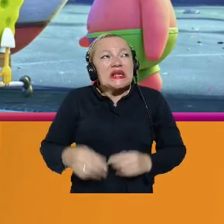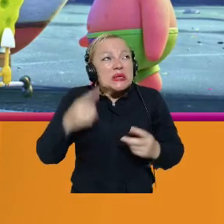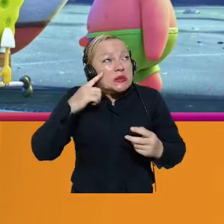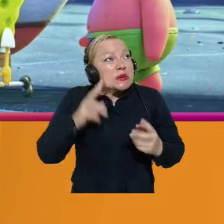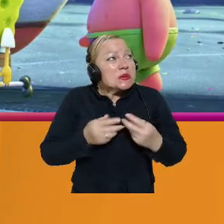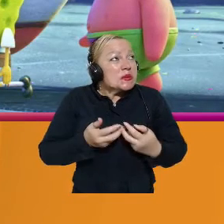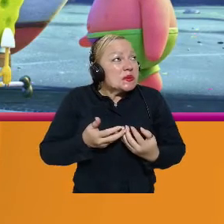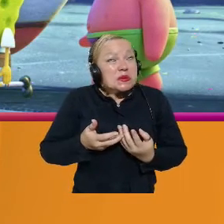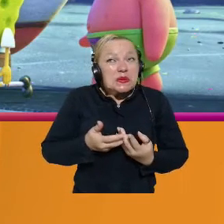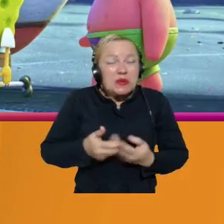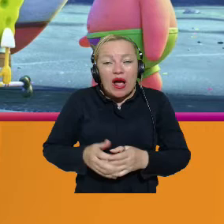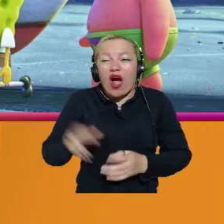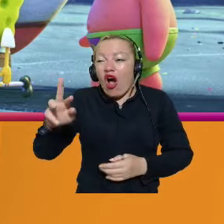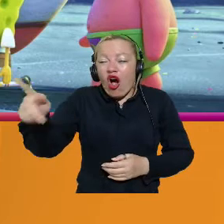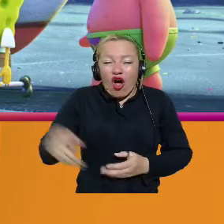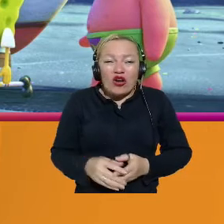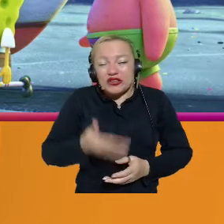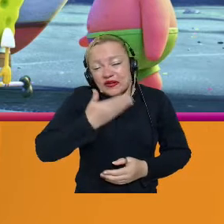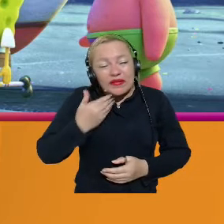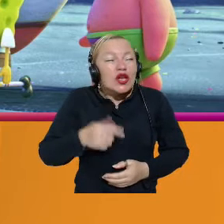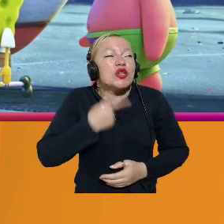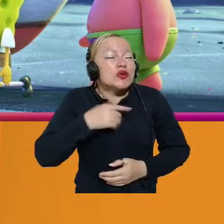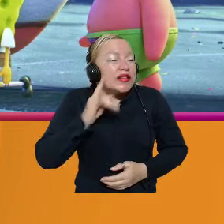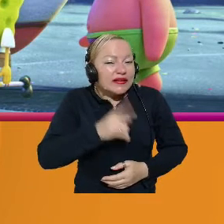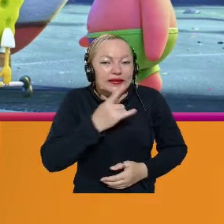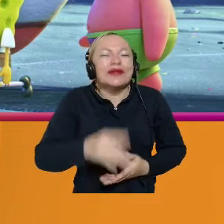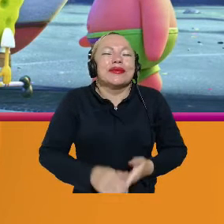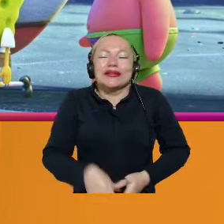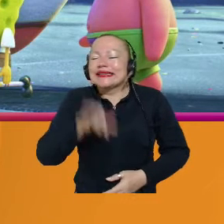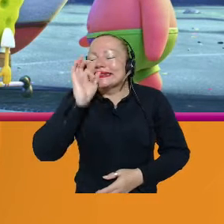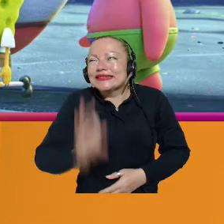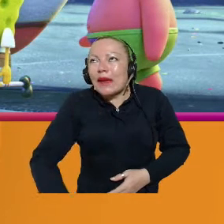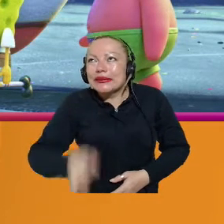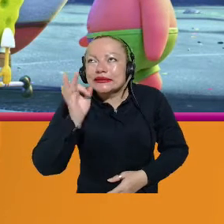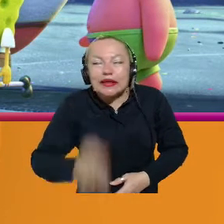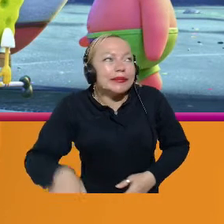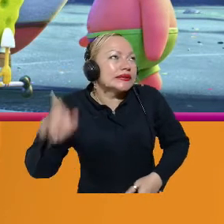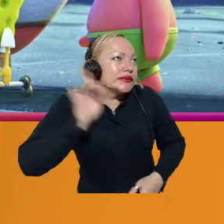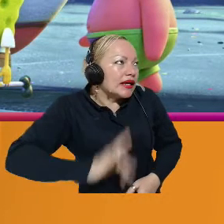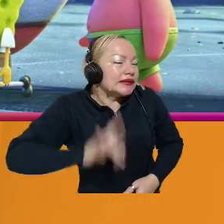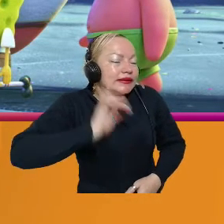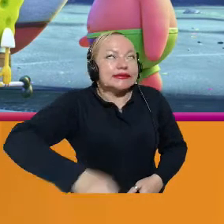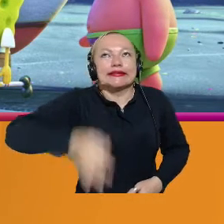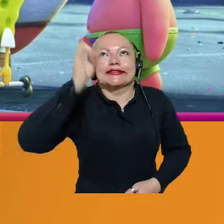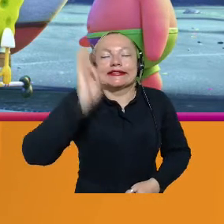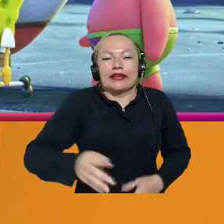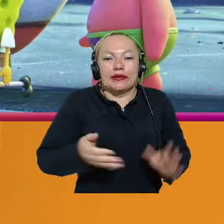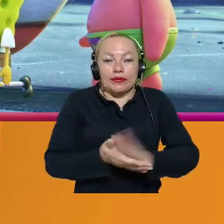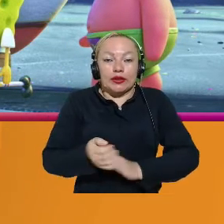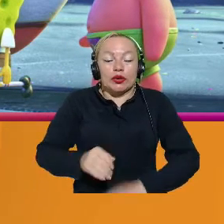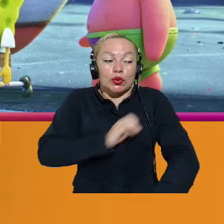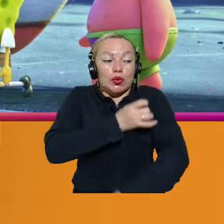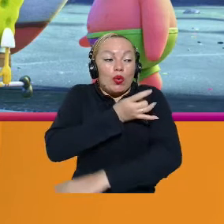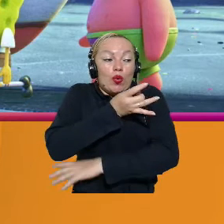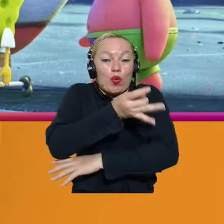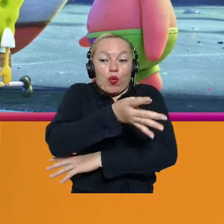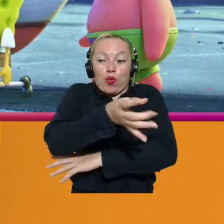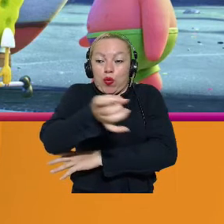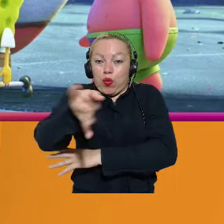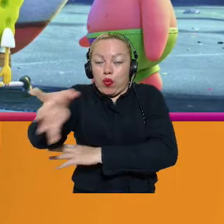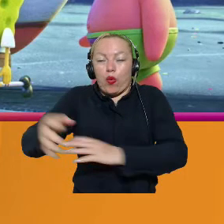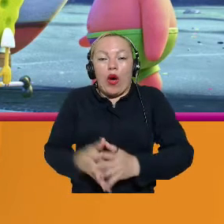amantes de otros ritmos, pero este es inevitablemente fuerte, llamado reggaetón. Fuertísimo. No,